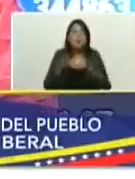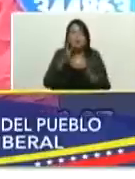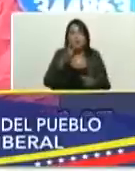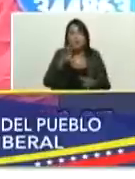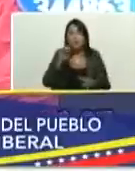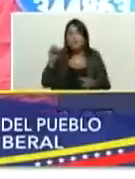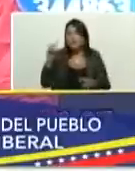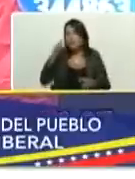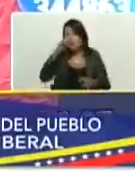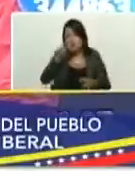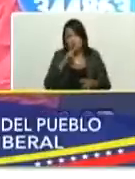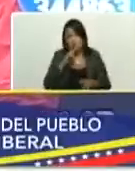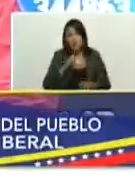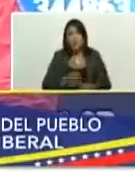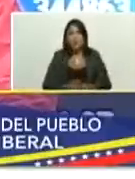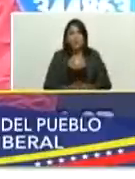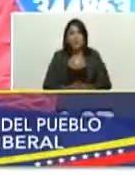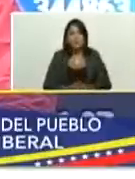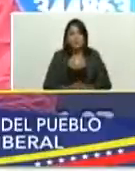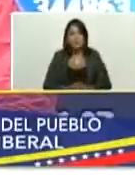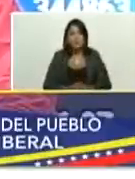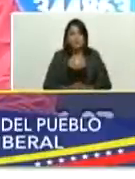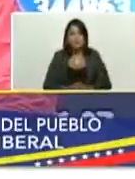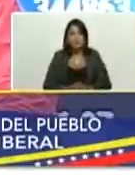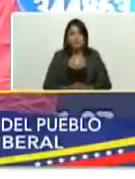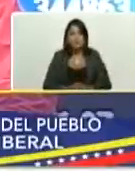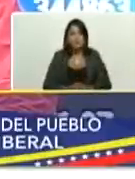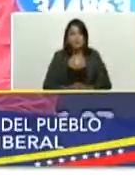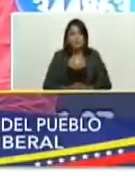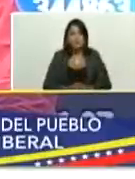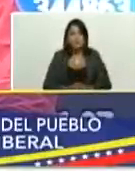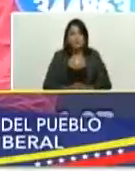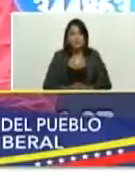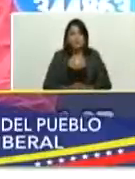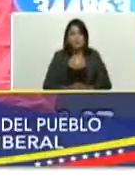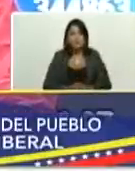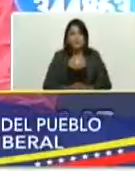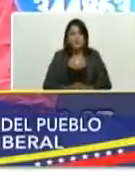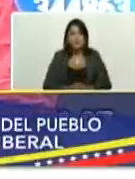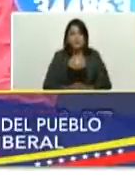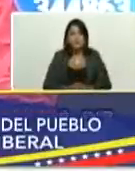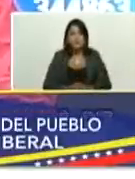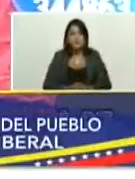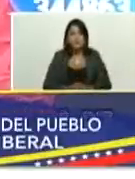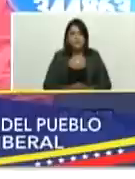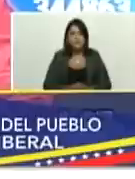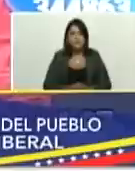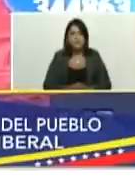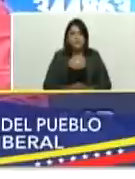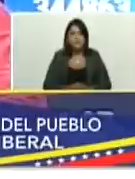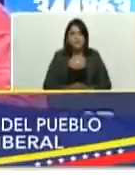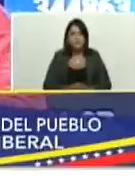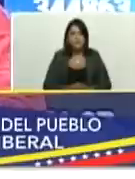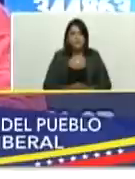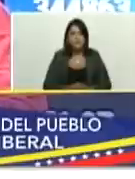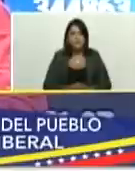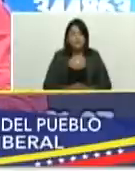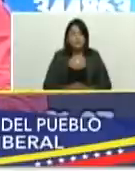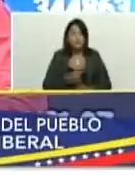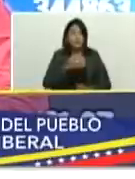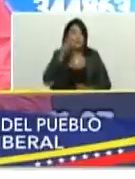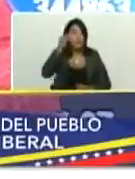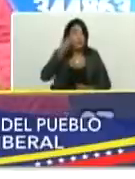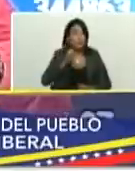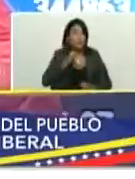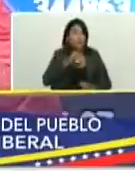Pero no es la política más extrema. Es la intención más extrema. Es el pensamiento más extremista.